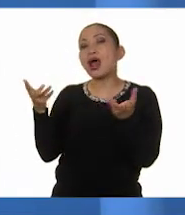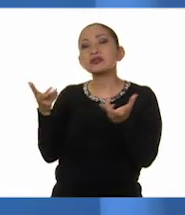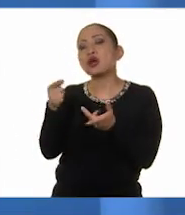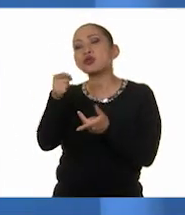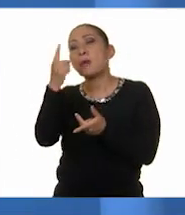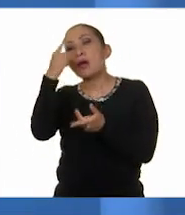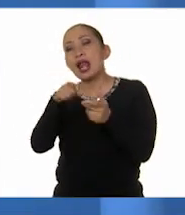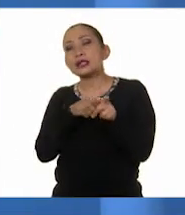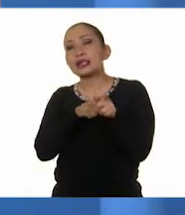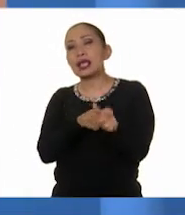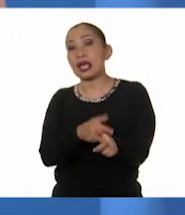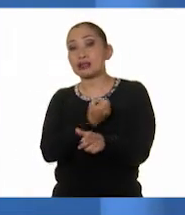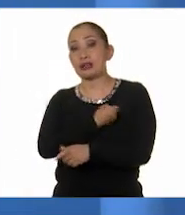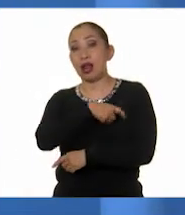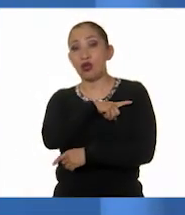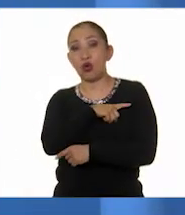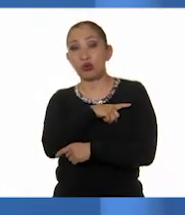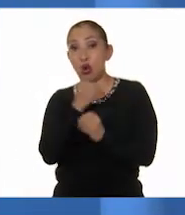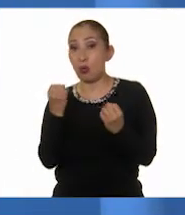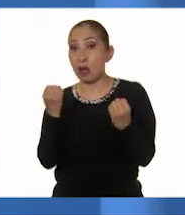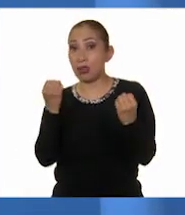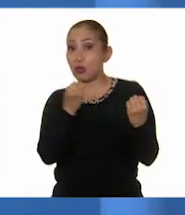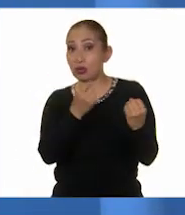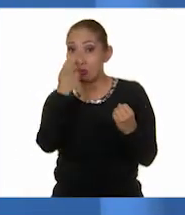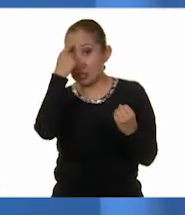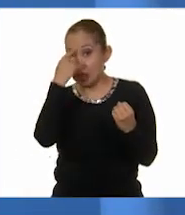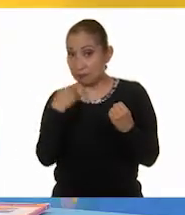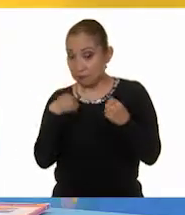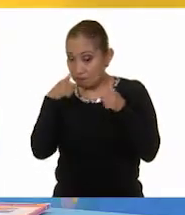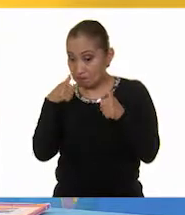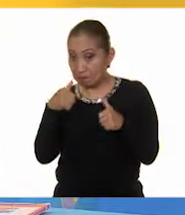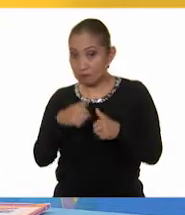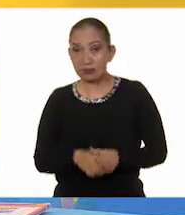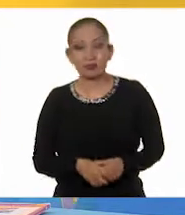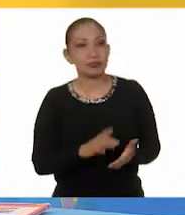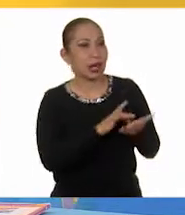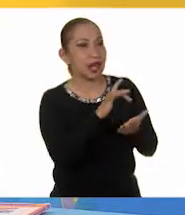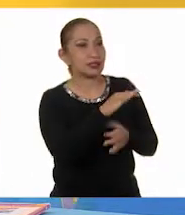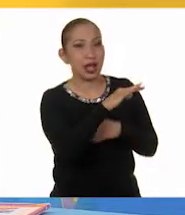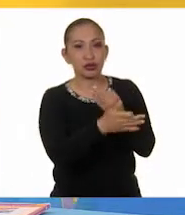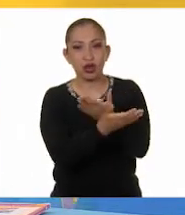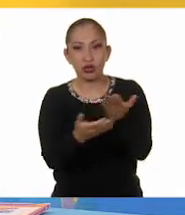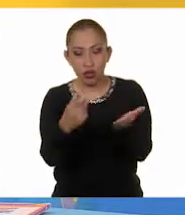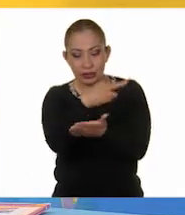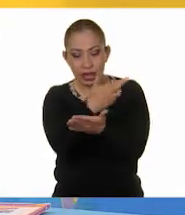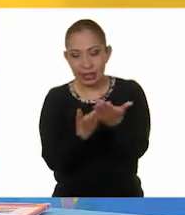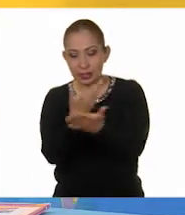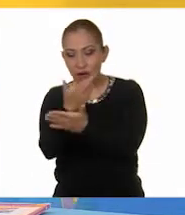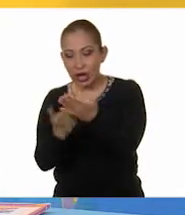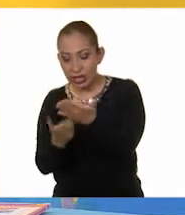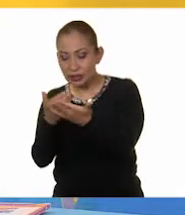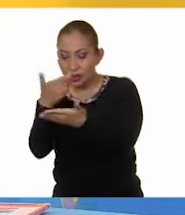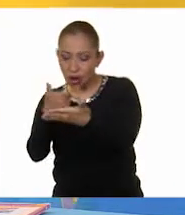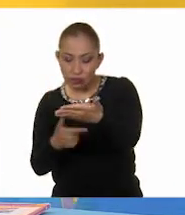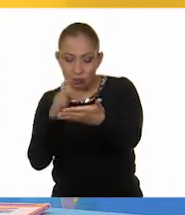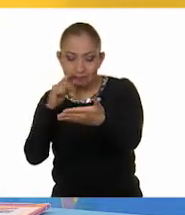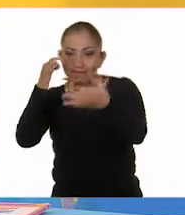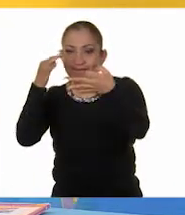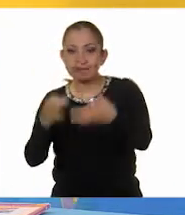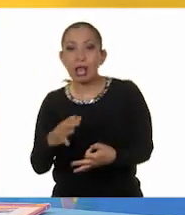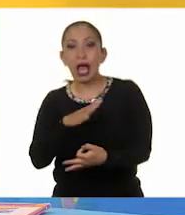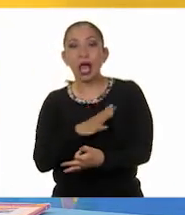para mantenernos sanos y ocupados mentalmente. Gracias a todos los registros que se han obtenido, se confirma